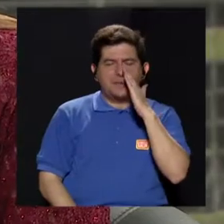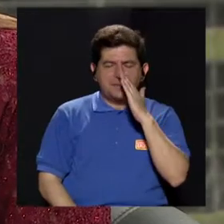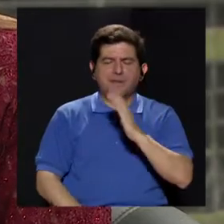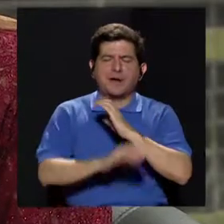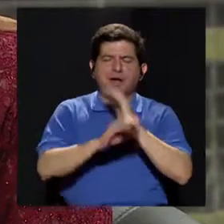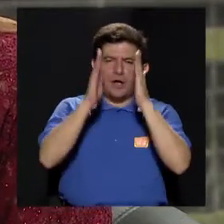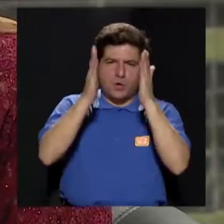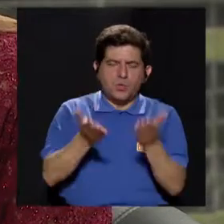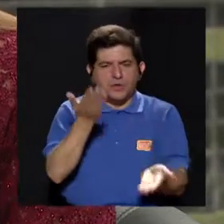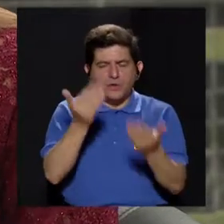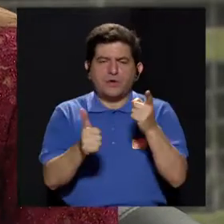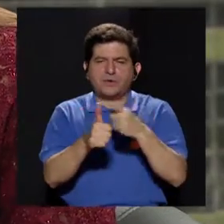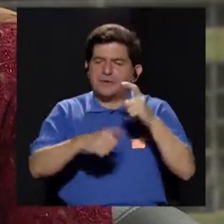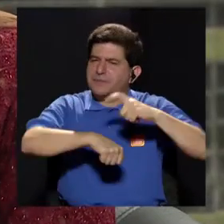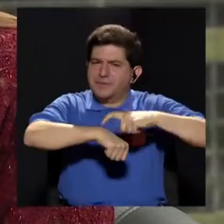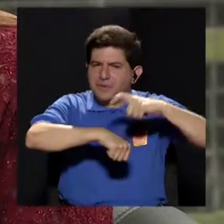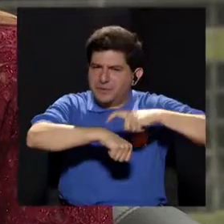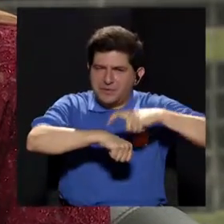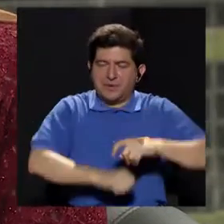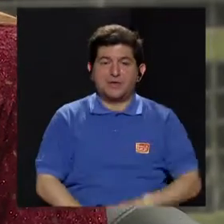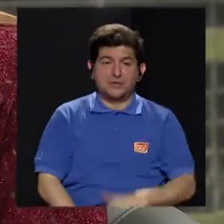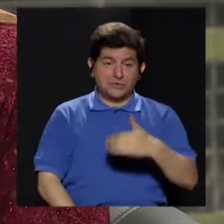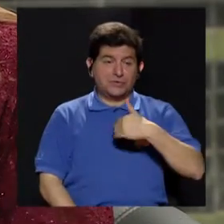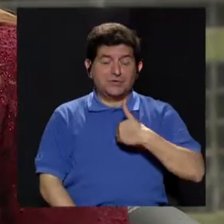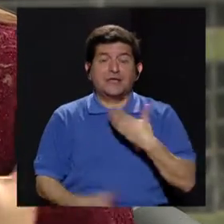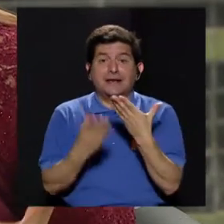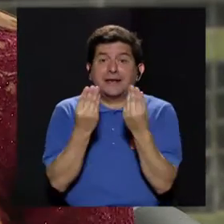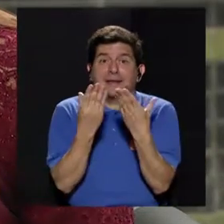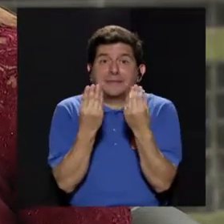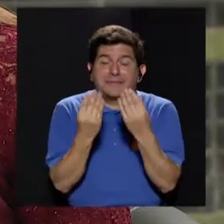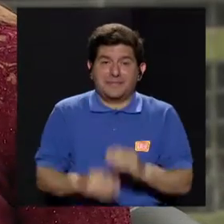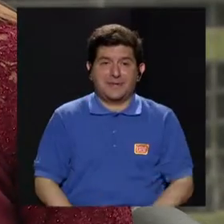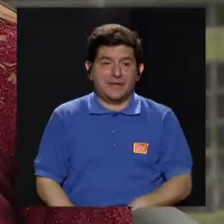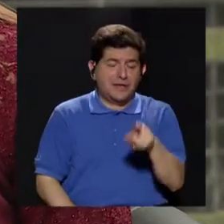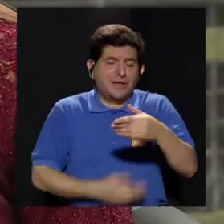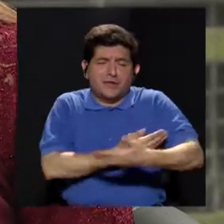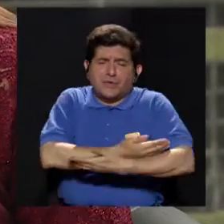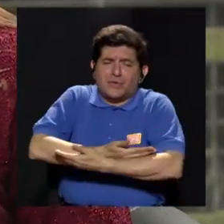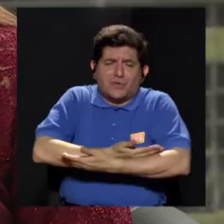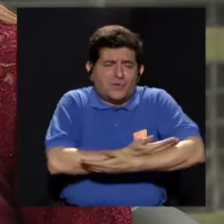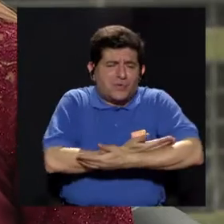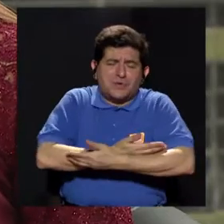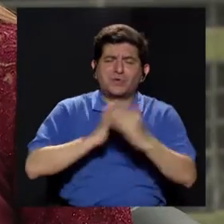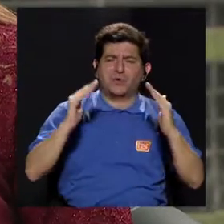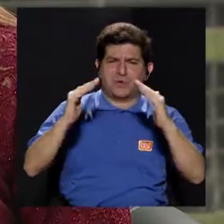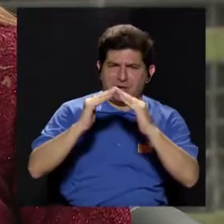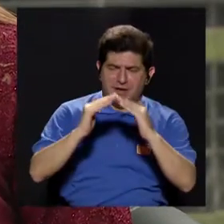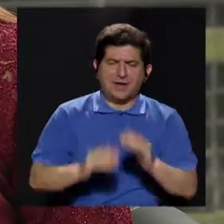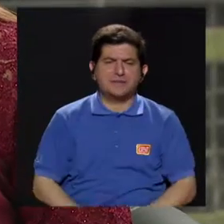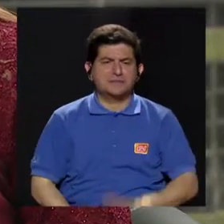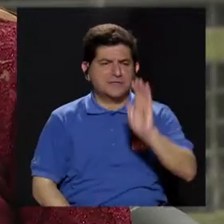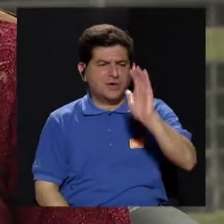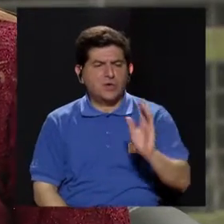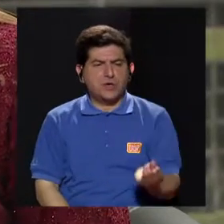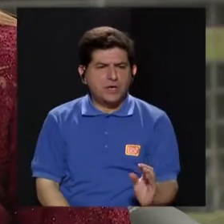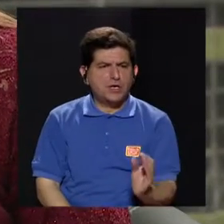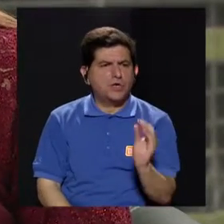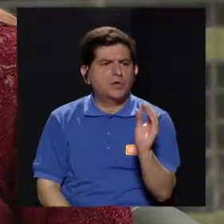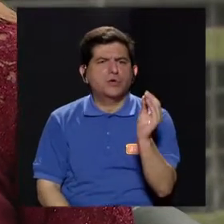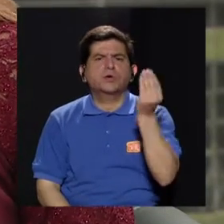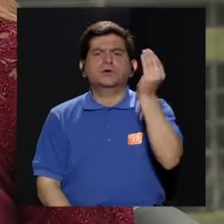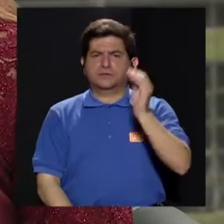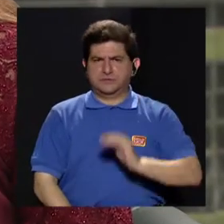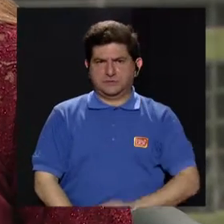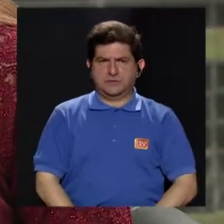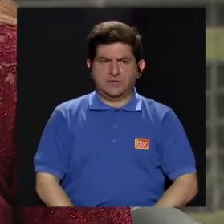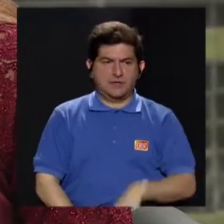mamá, cuidador o cuidadora, tal vez primerizo o primeriza, que tiene mucho temor cuando está este bebé recién nacido en casa, cuando está este niño creciendo